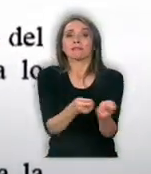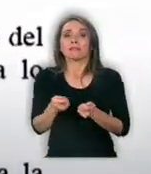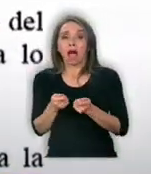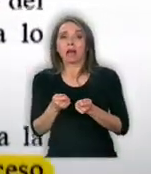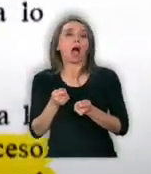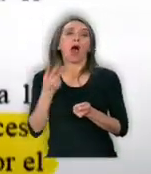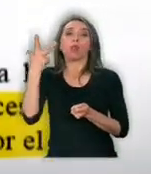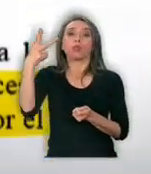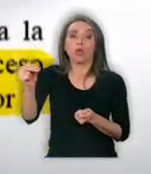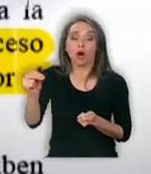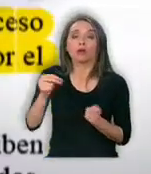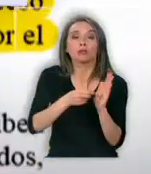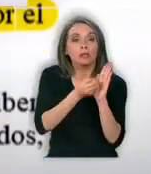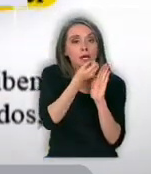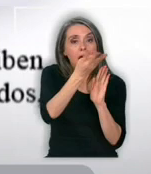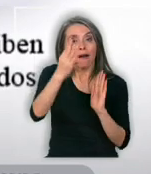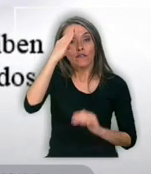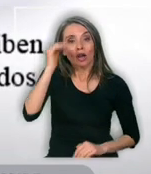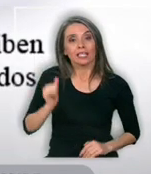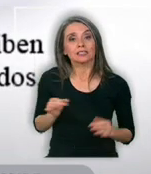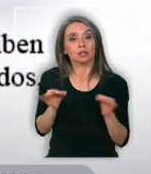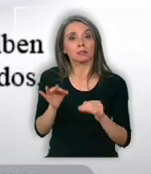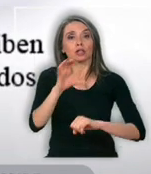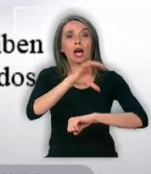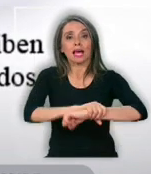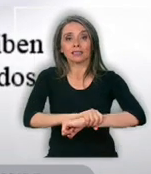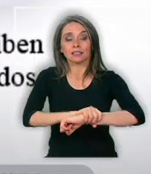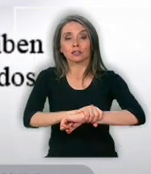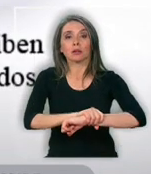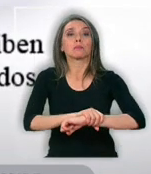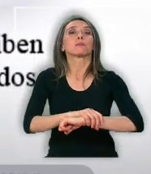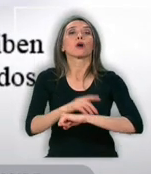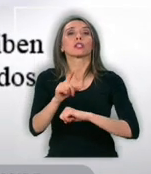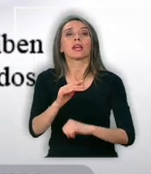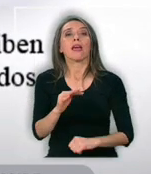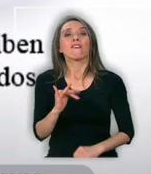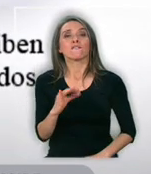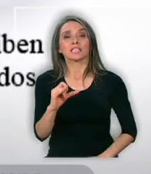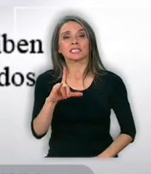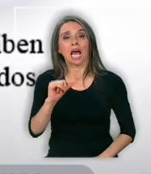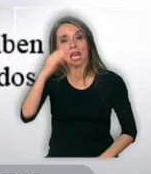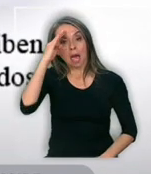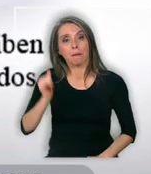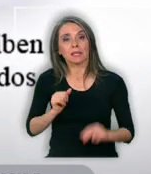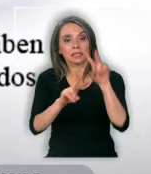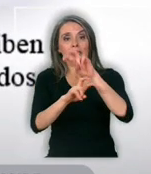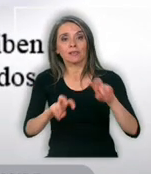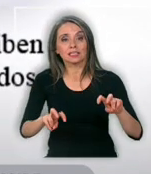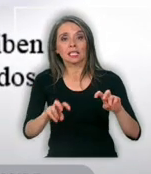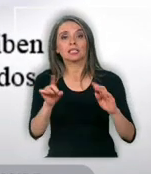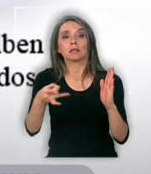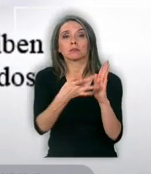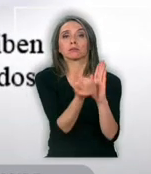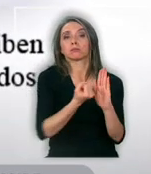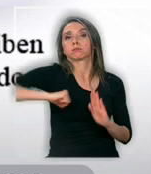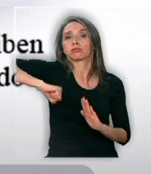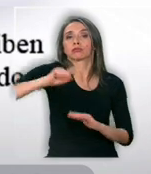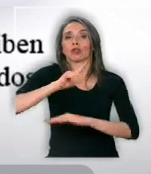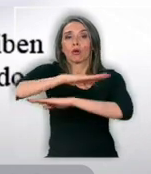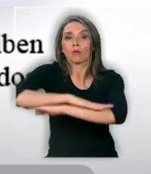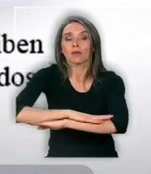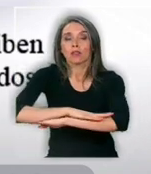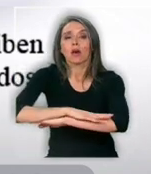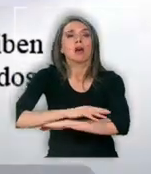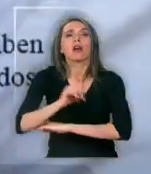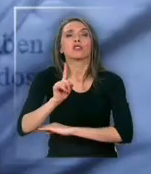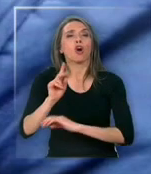A través de un comunicado, el ejército aclaró que la detención obedece a la instrucción de la Fiscalía Militar por el delito de insubordinación y que no tiene